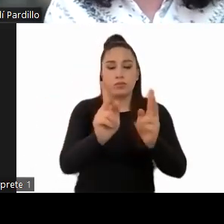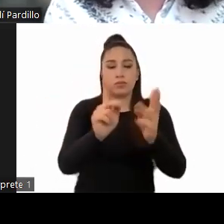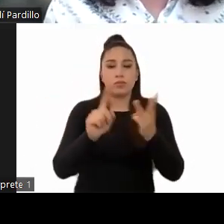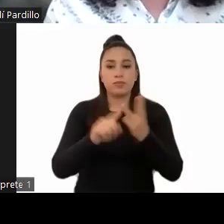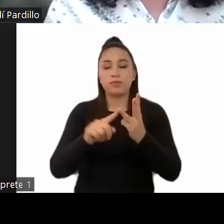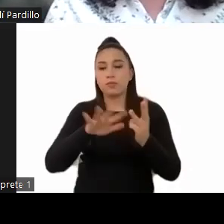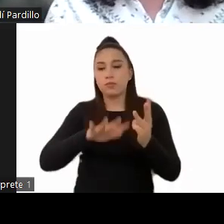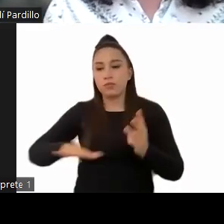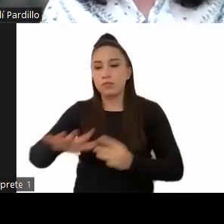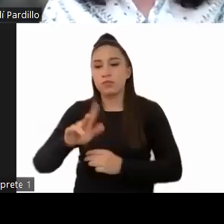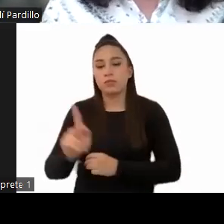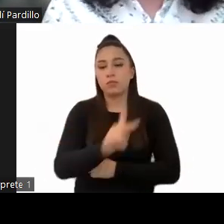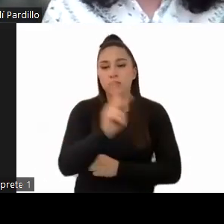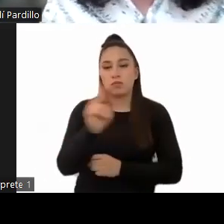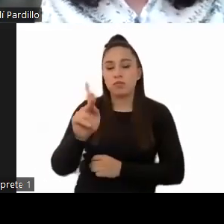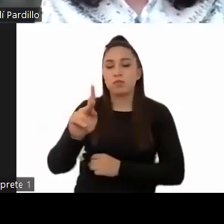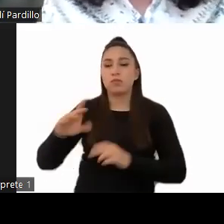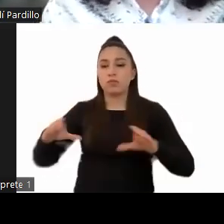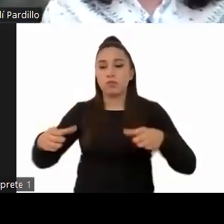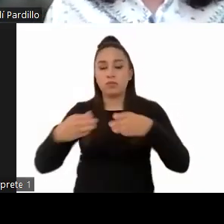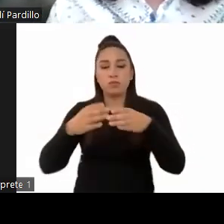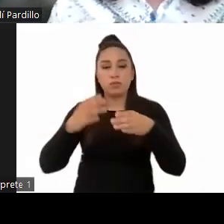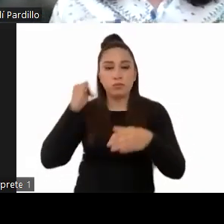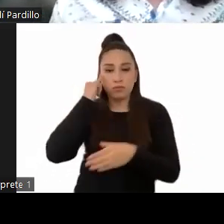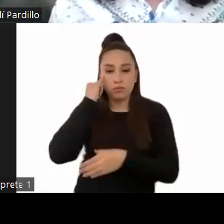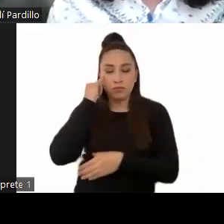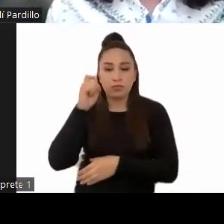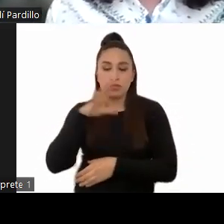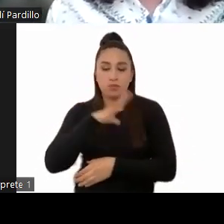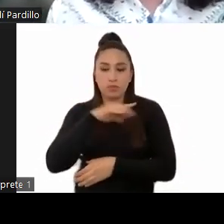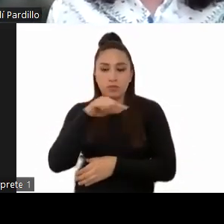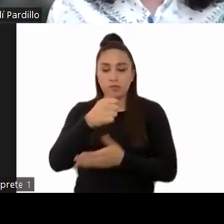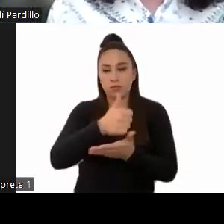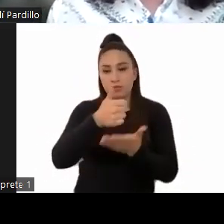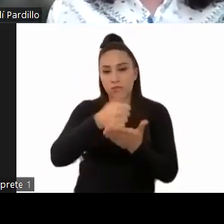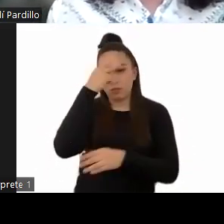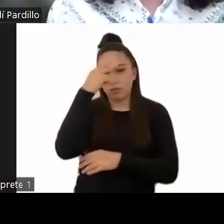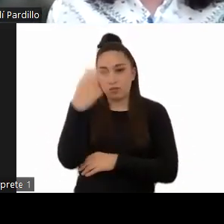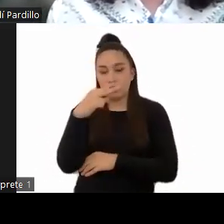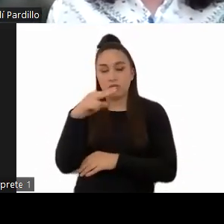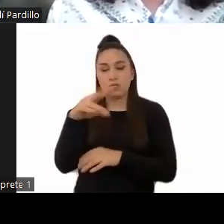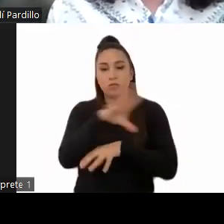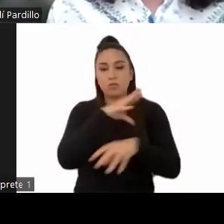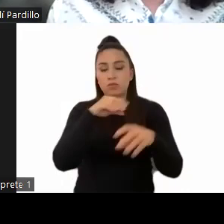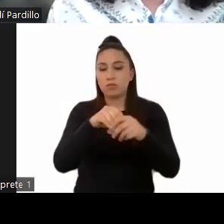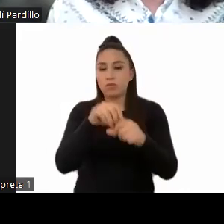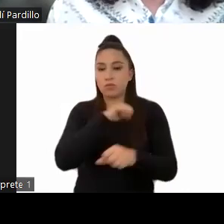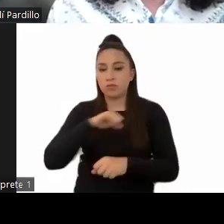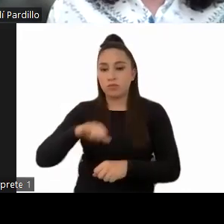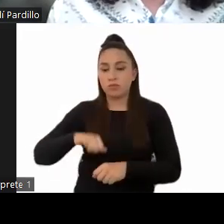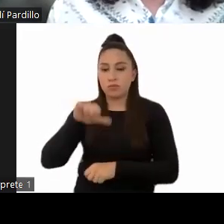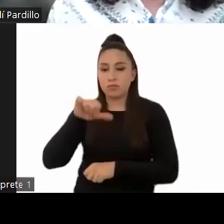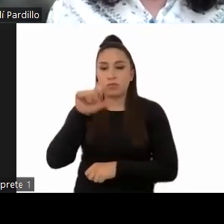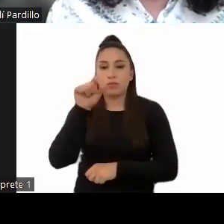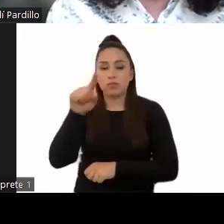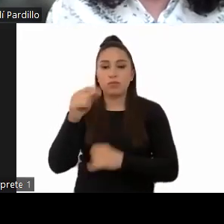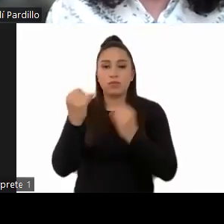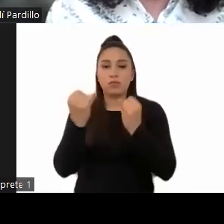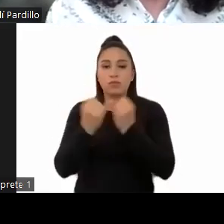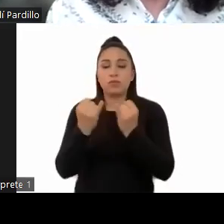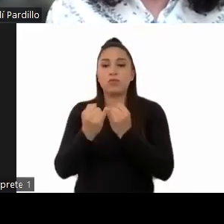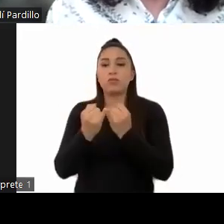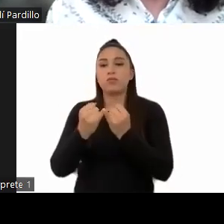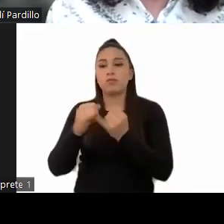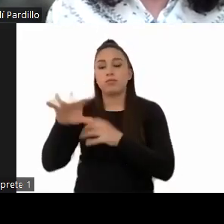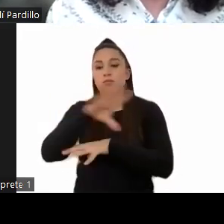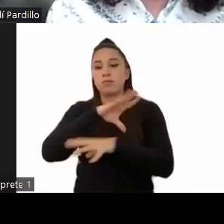pueblos, barrios y comunidades indígenas, residentes de las 16 alcaldías y en el Sistema Integrado de Transporte de la Ciudad de